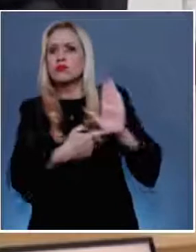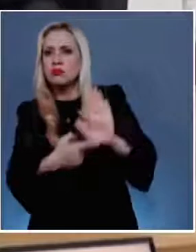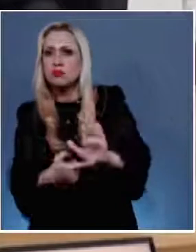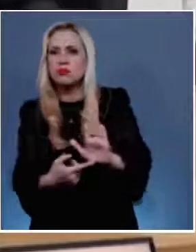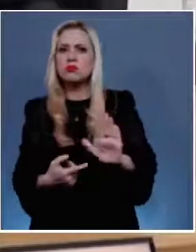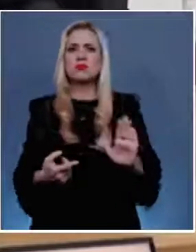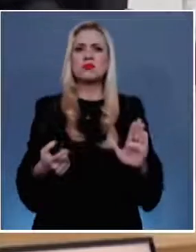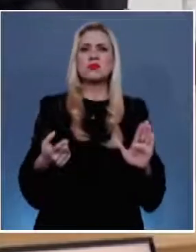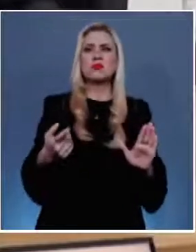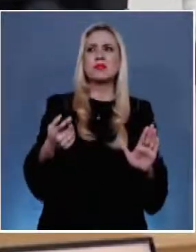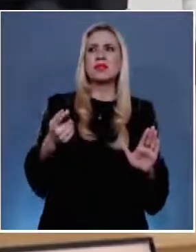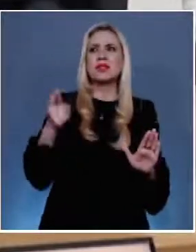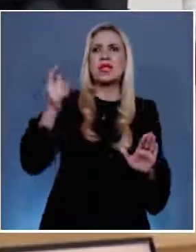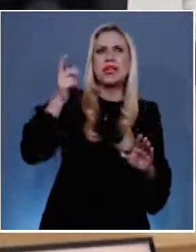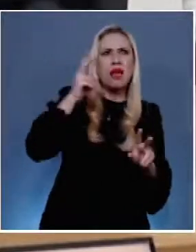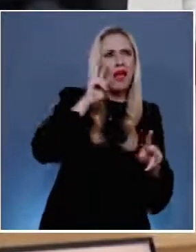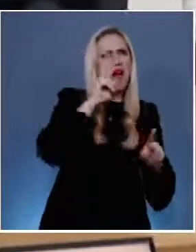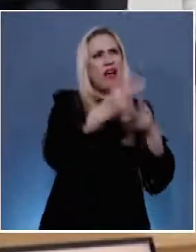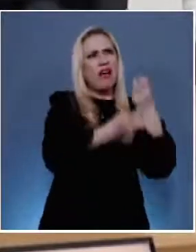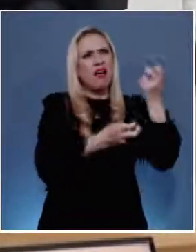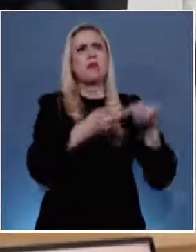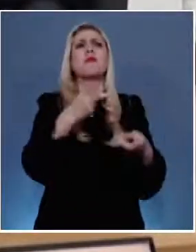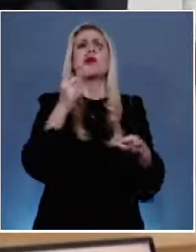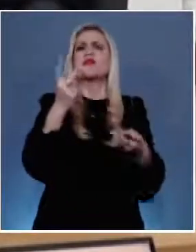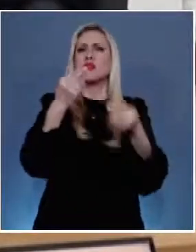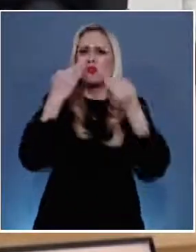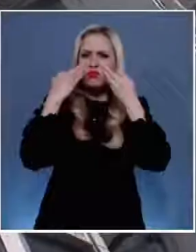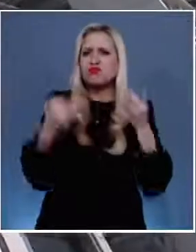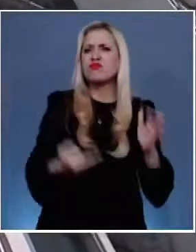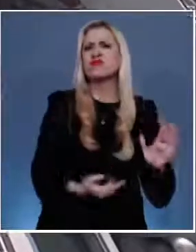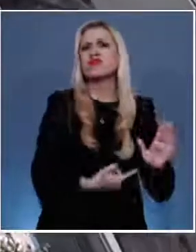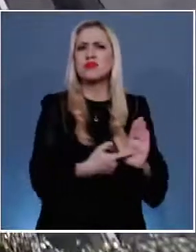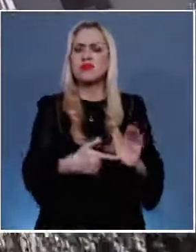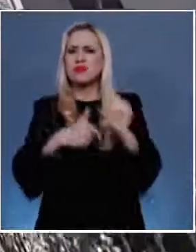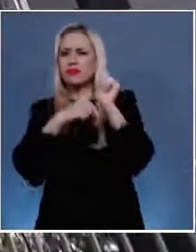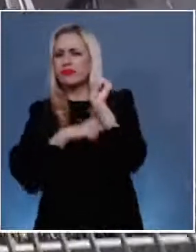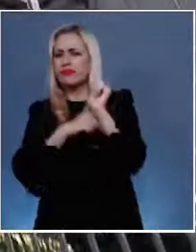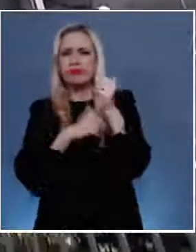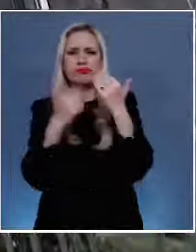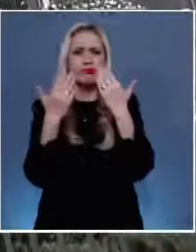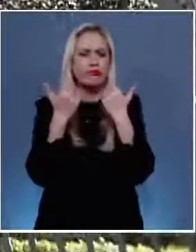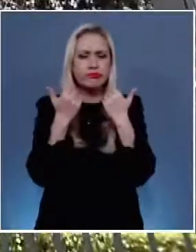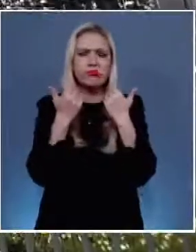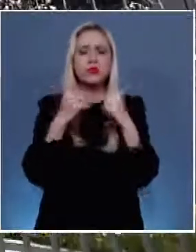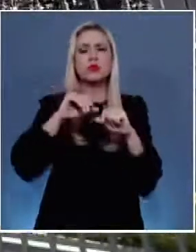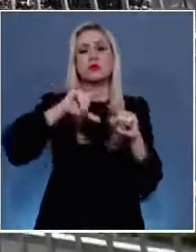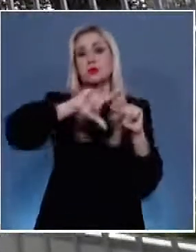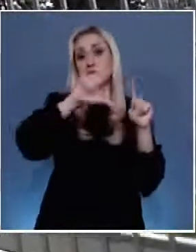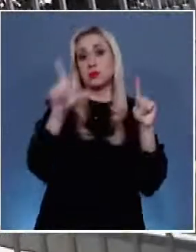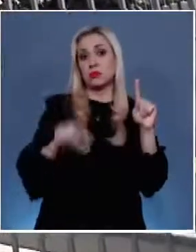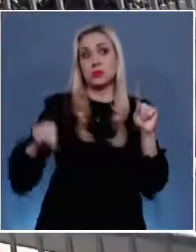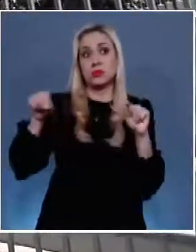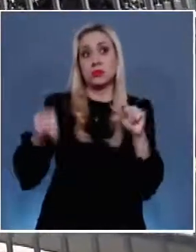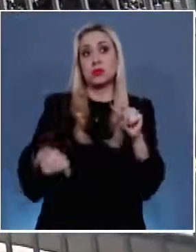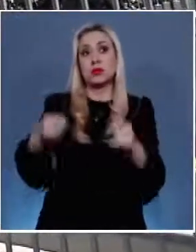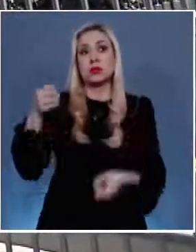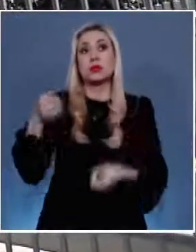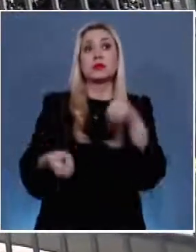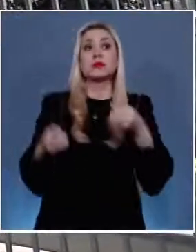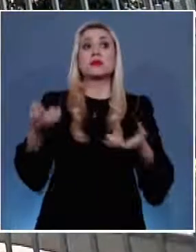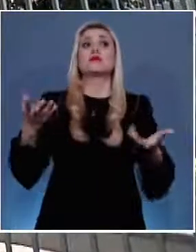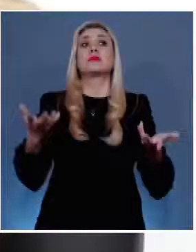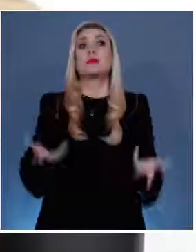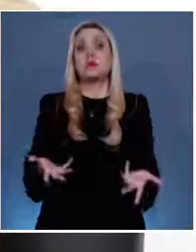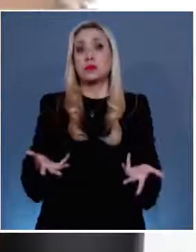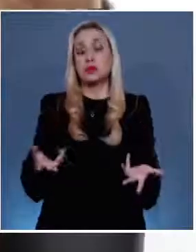foro organizado por el Tribunal Electoral del Poder Judicial de la Federación, planteó que otro reto para el Poder Judicial Federal es la justicia